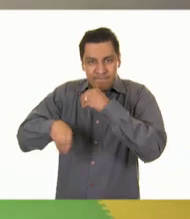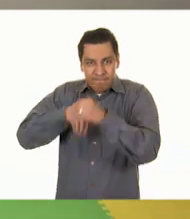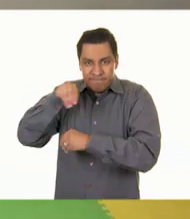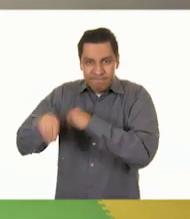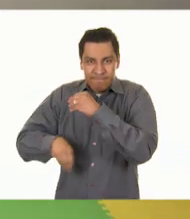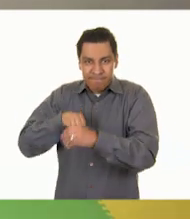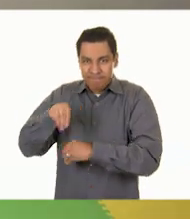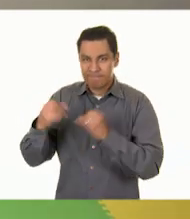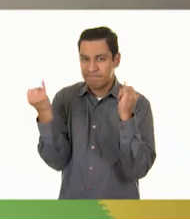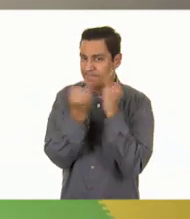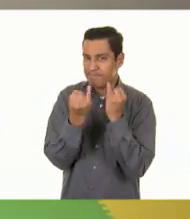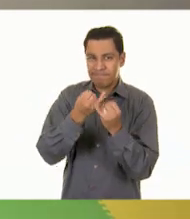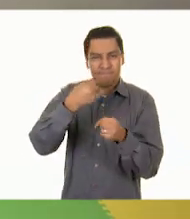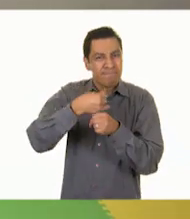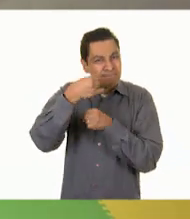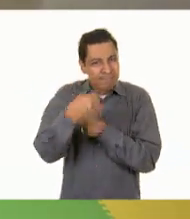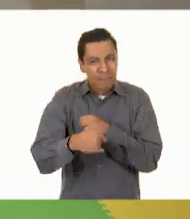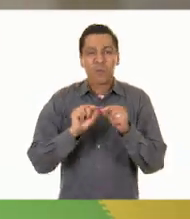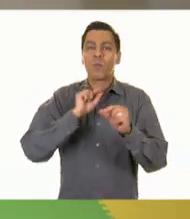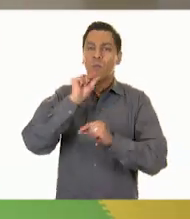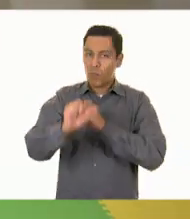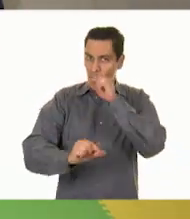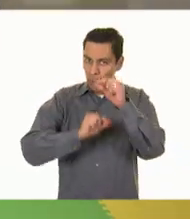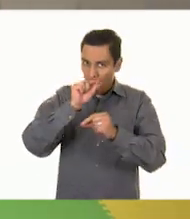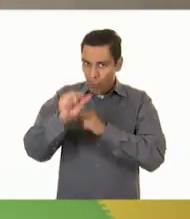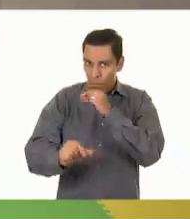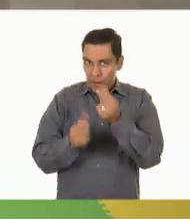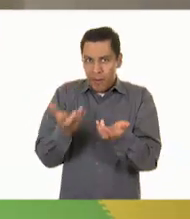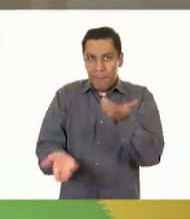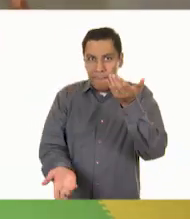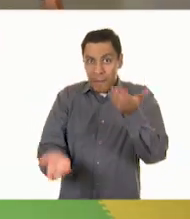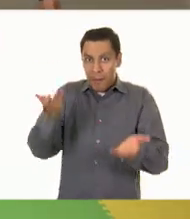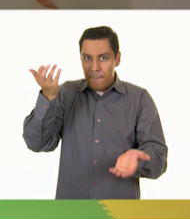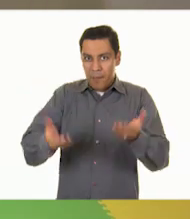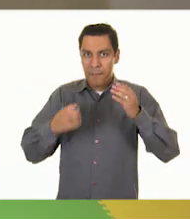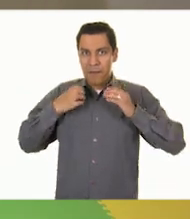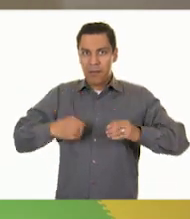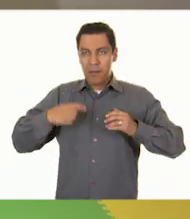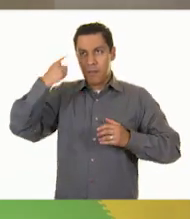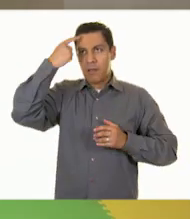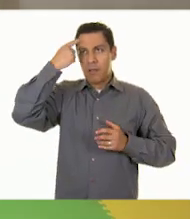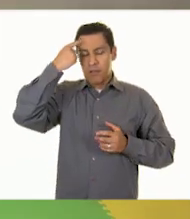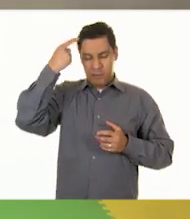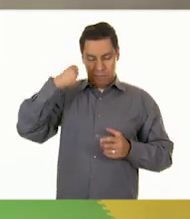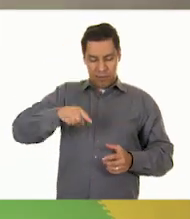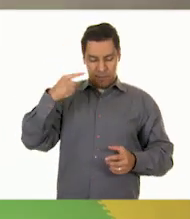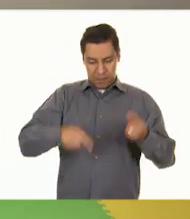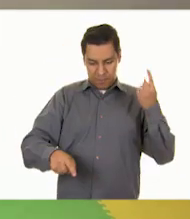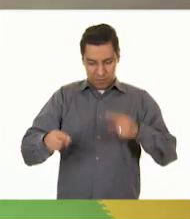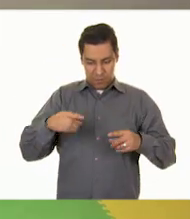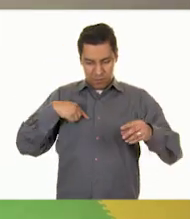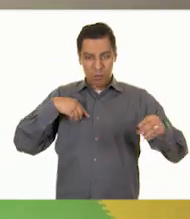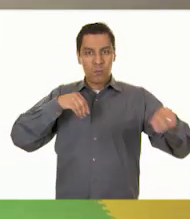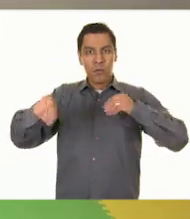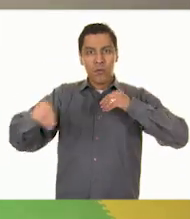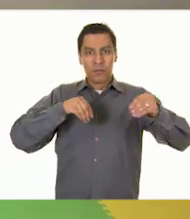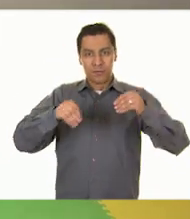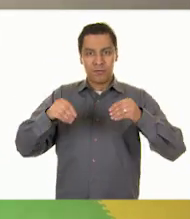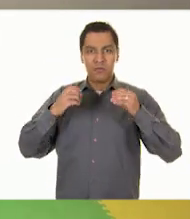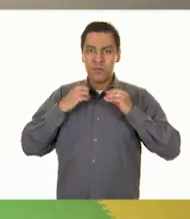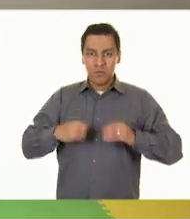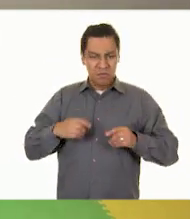iniciar lo importante es que poco a poco vaya llevándolo y formando tu muñeco también puedes ocupar cualquier parte del cuerpo